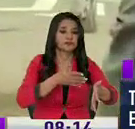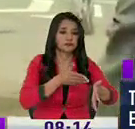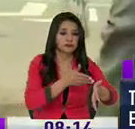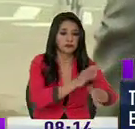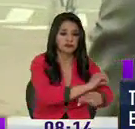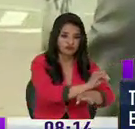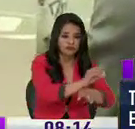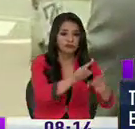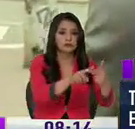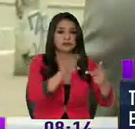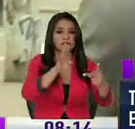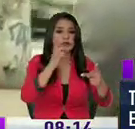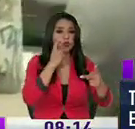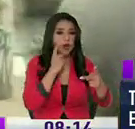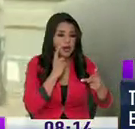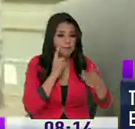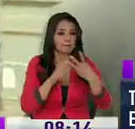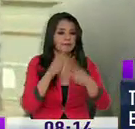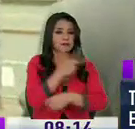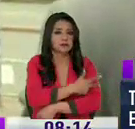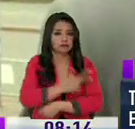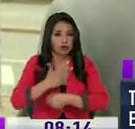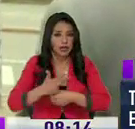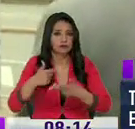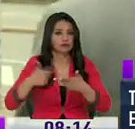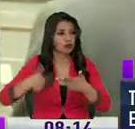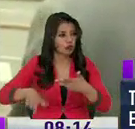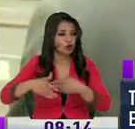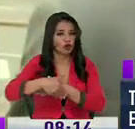Marta Bucarán, la Chimborazo, la Loja.